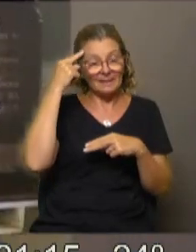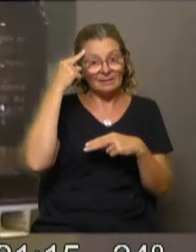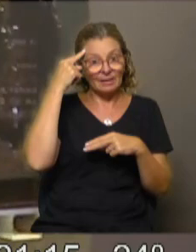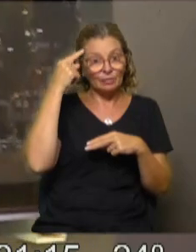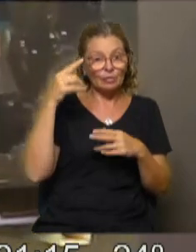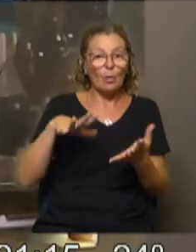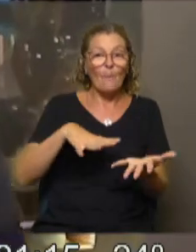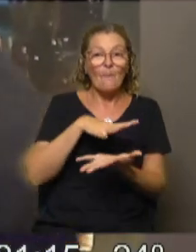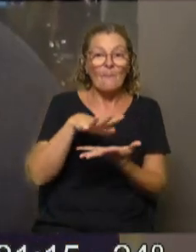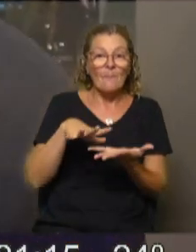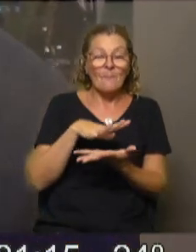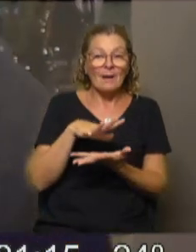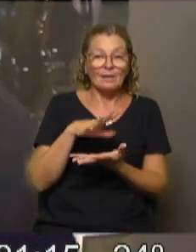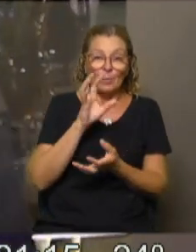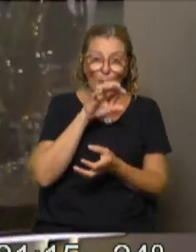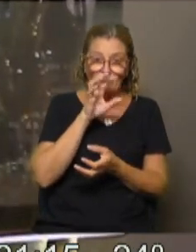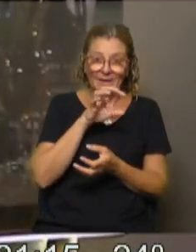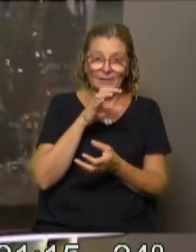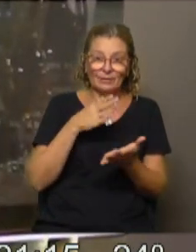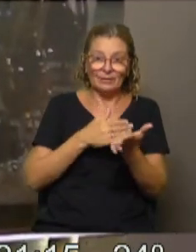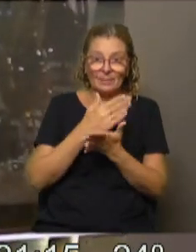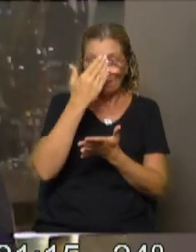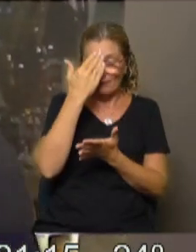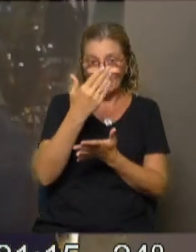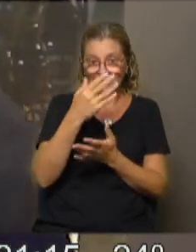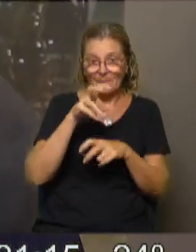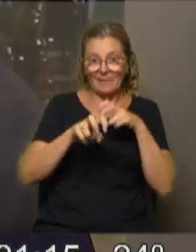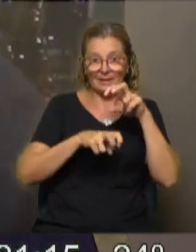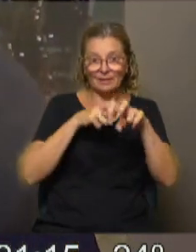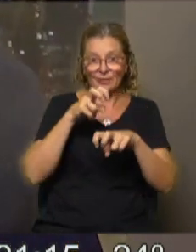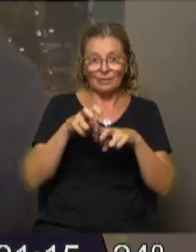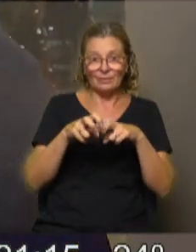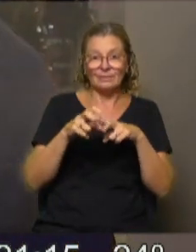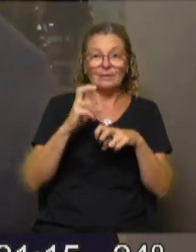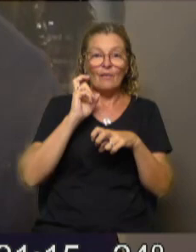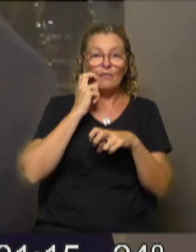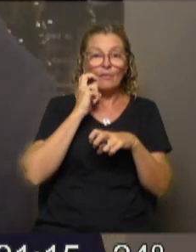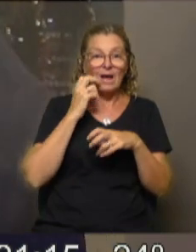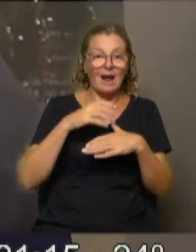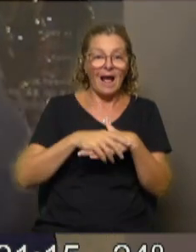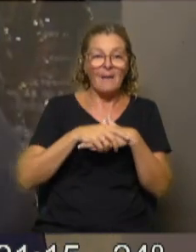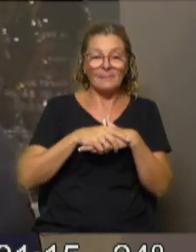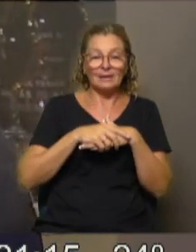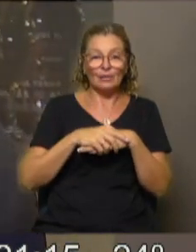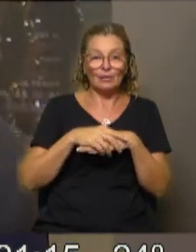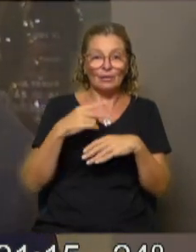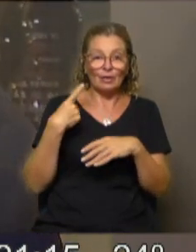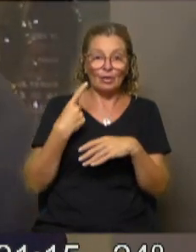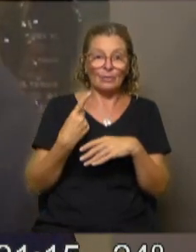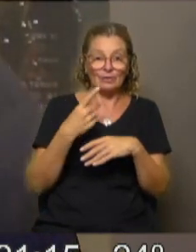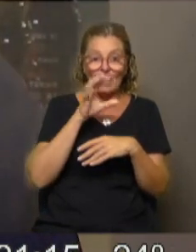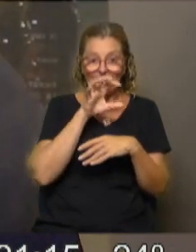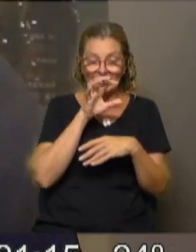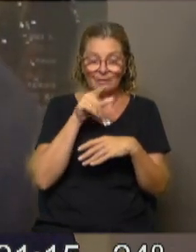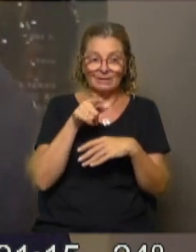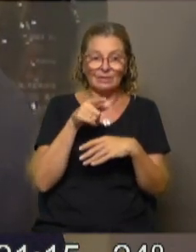un barrio muy, muy de perrero, ¿no? Sí. Pues estás enfrente del Parque Rodó. También debe ser un bar amigo de los dueños de perros. Así que en